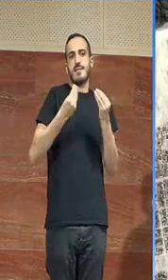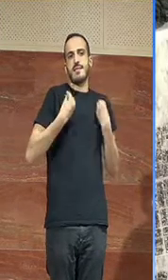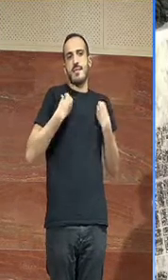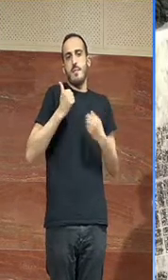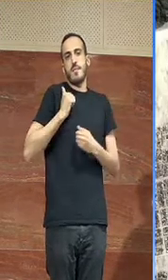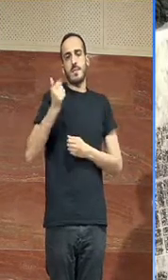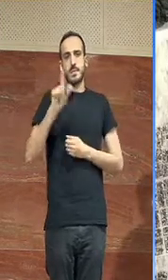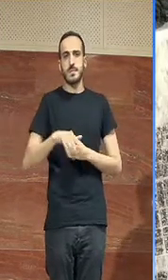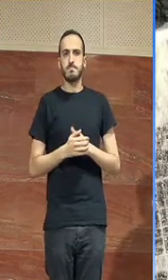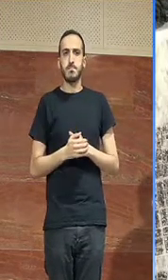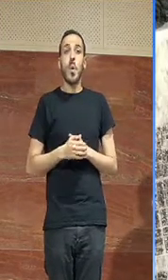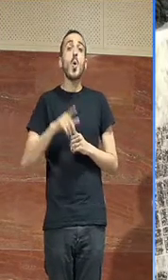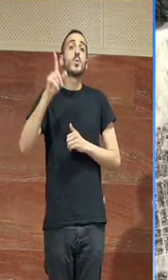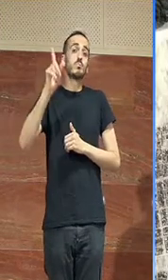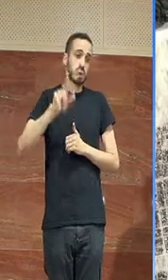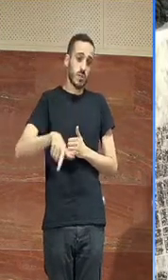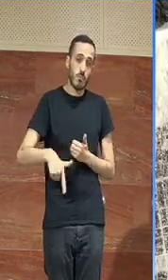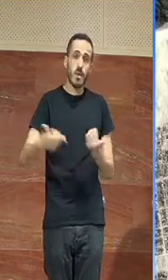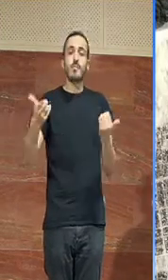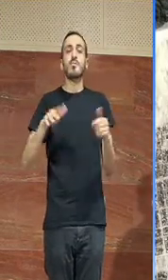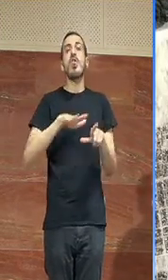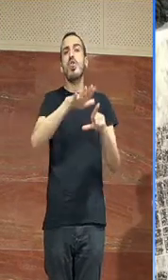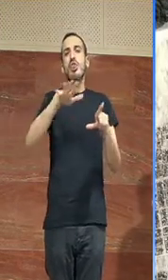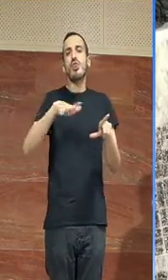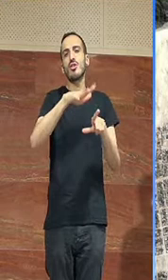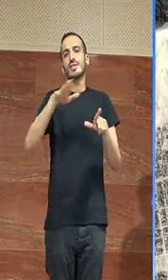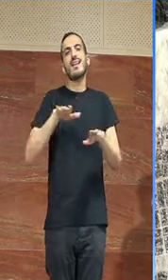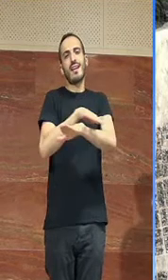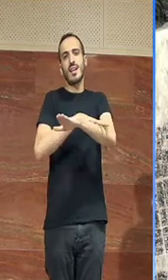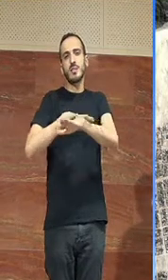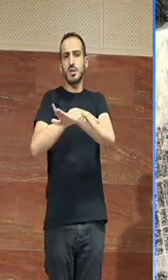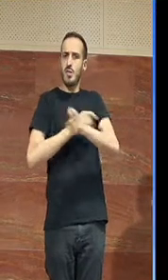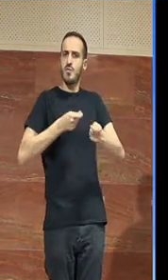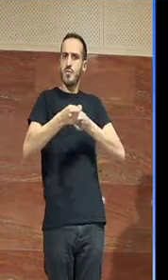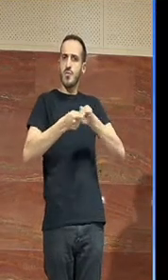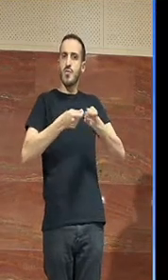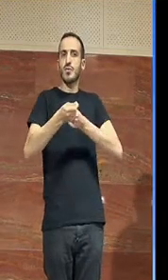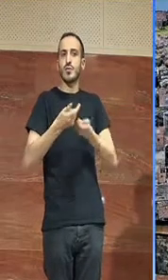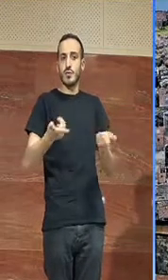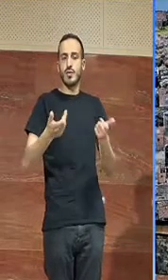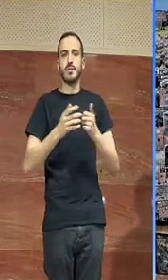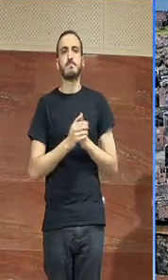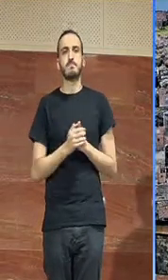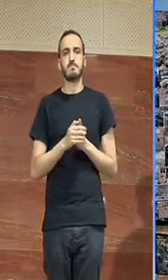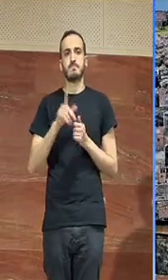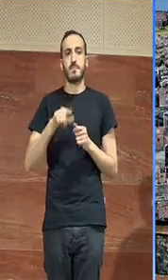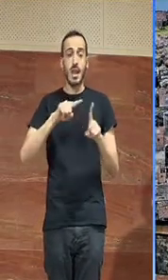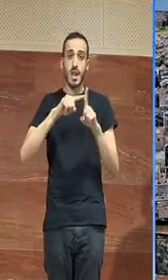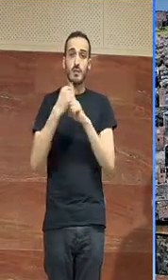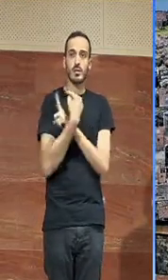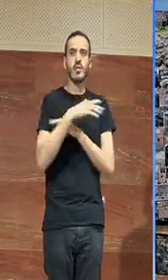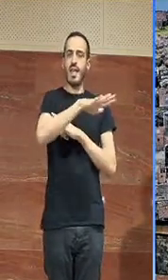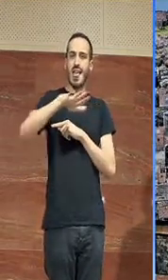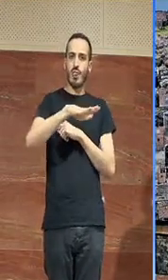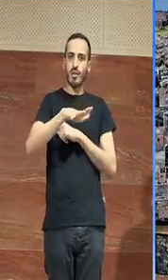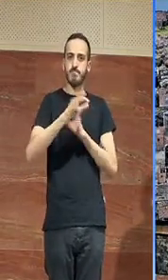O aquellas otras que se regulan desde la administración con procedimientos, digamos, más programados. El factor de la localización, ya lo